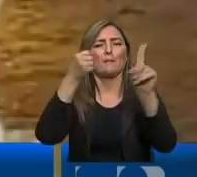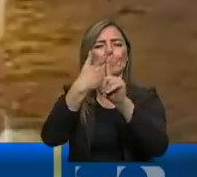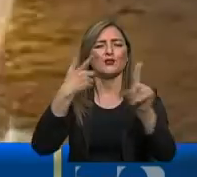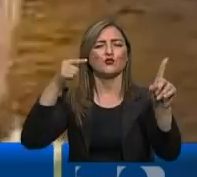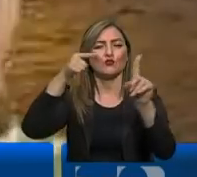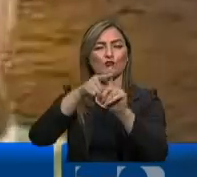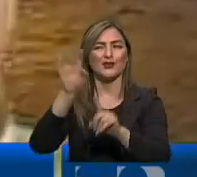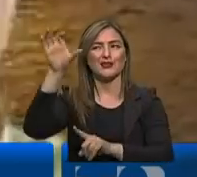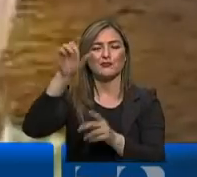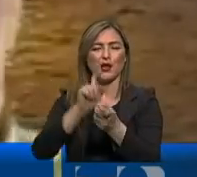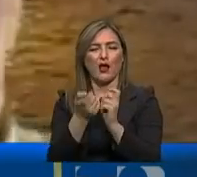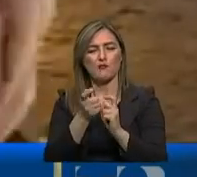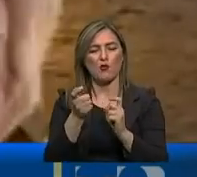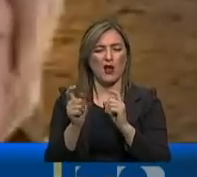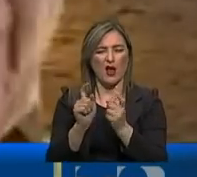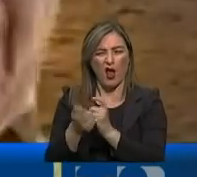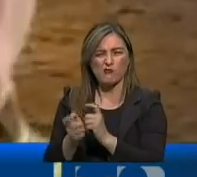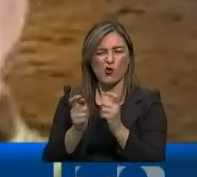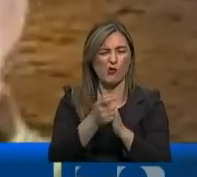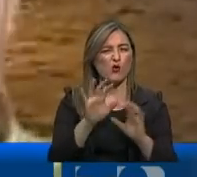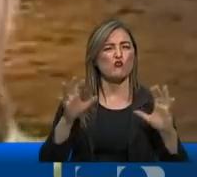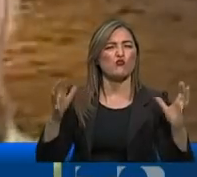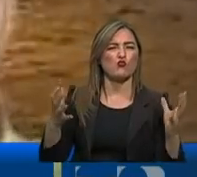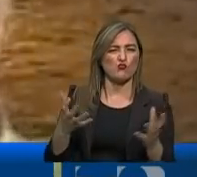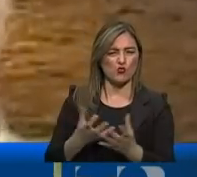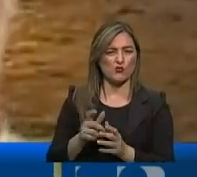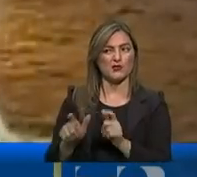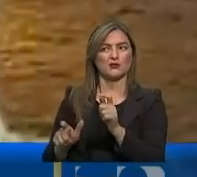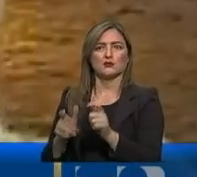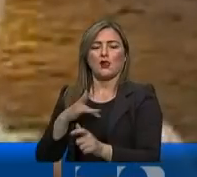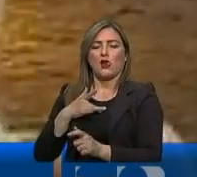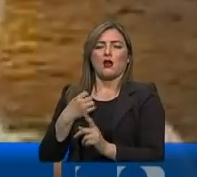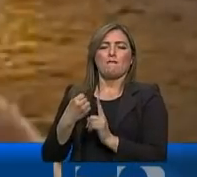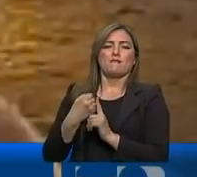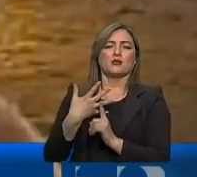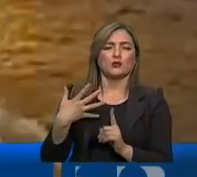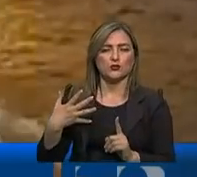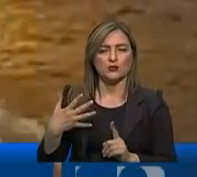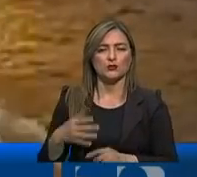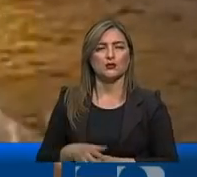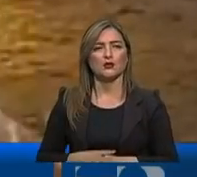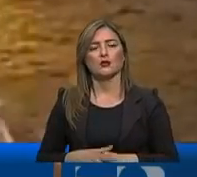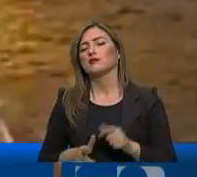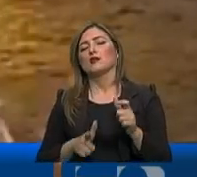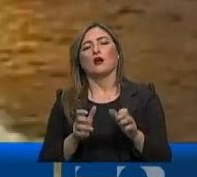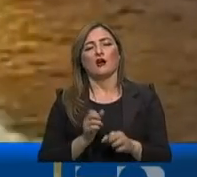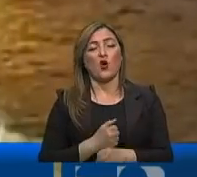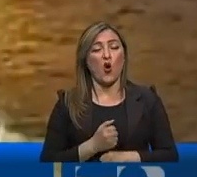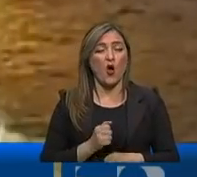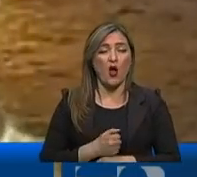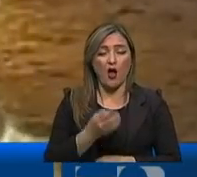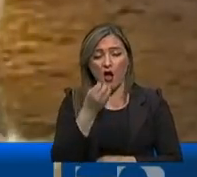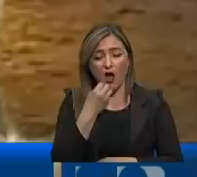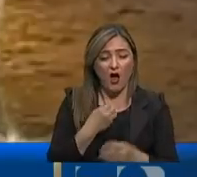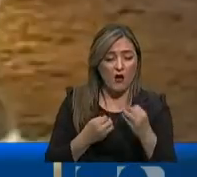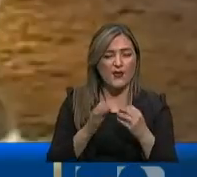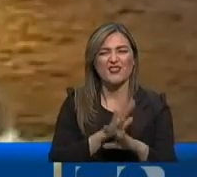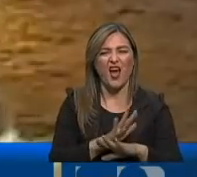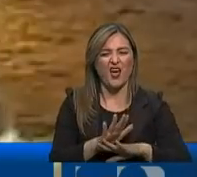de cambio, de eventos de cambio climático sobre la gente. O sea, gente que se muere del hambre por sequías,